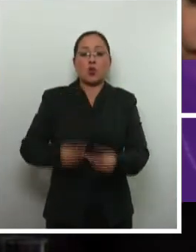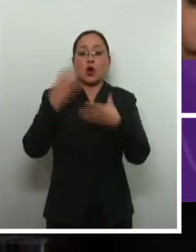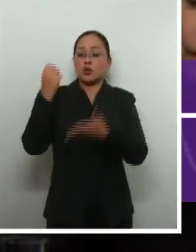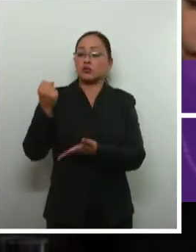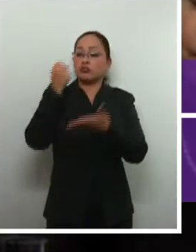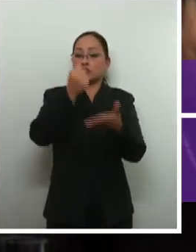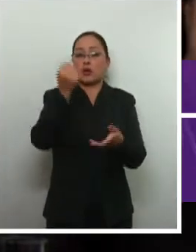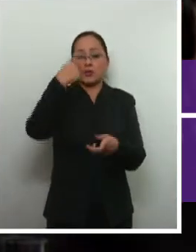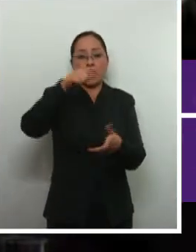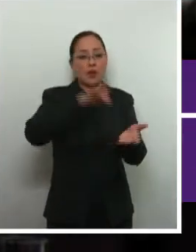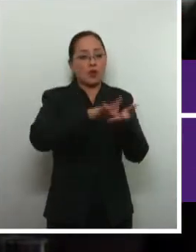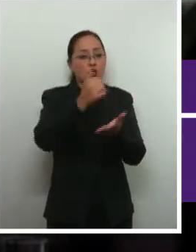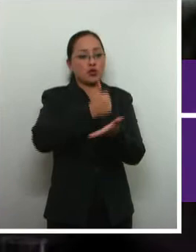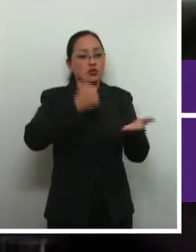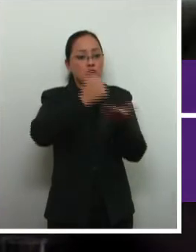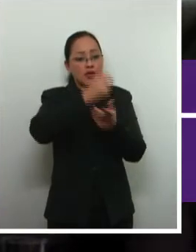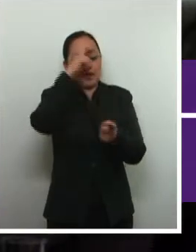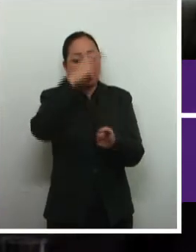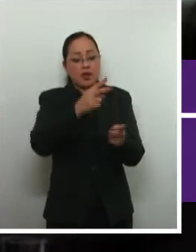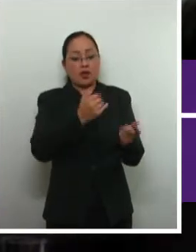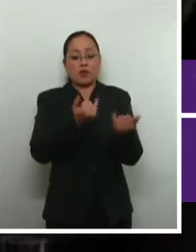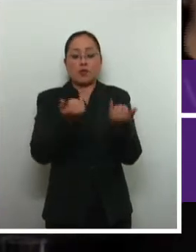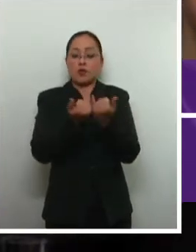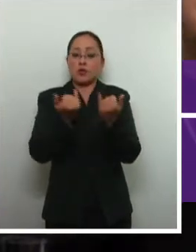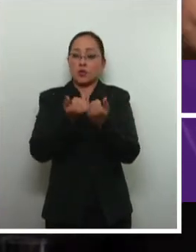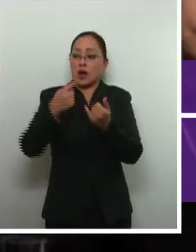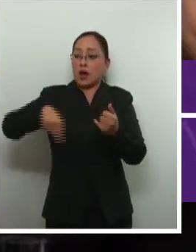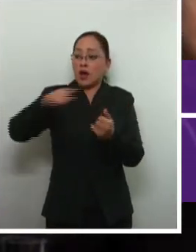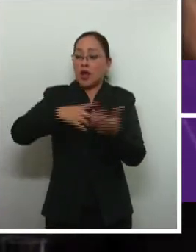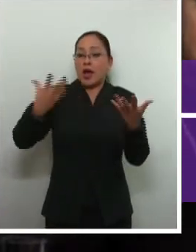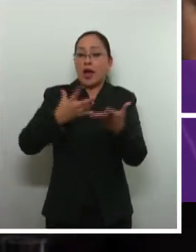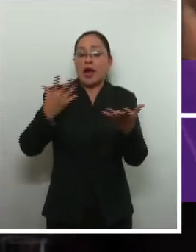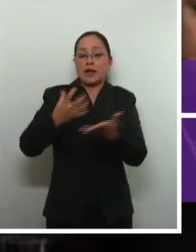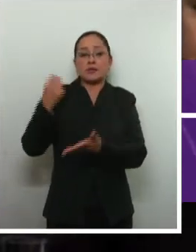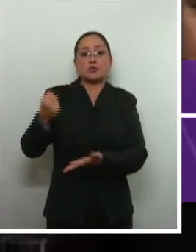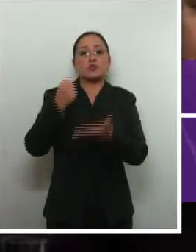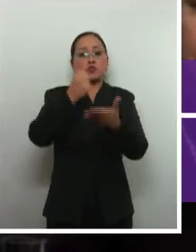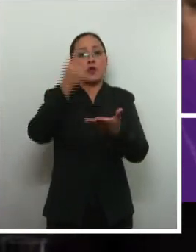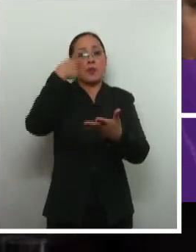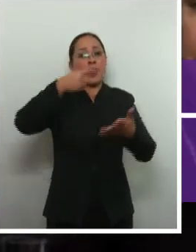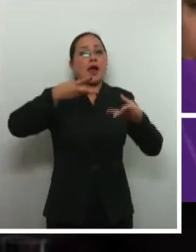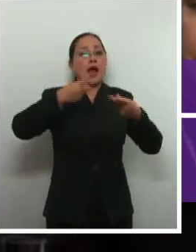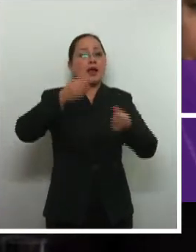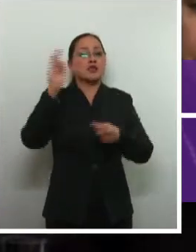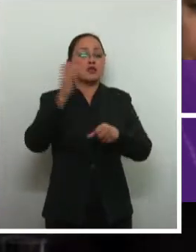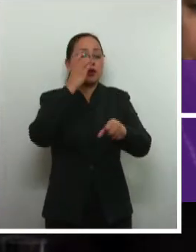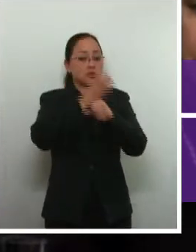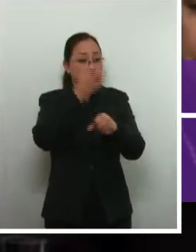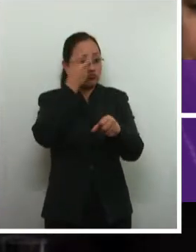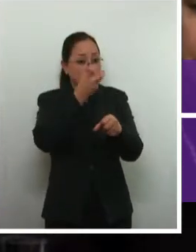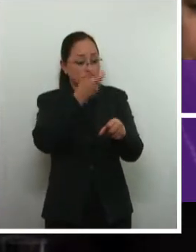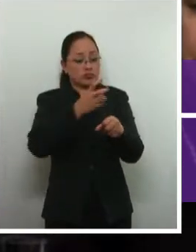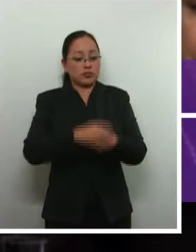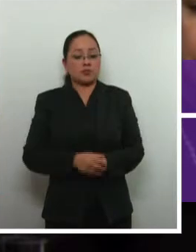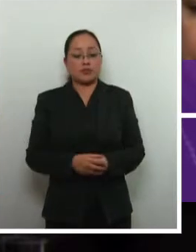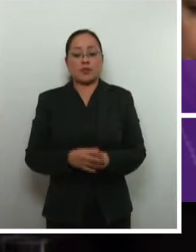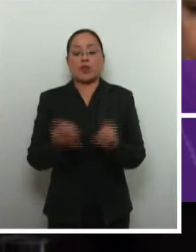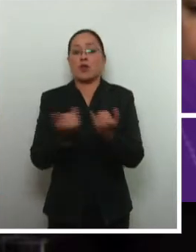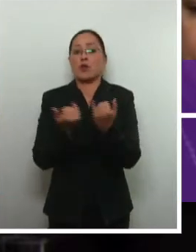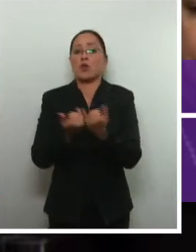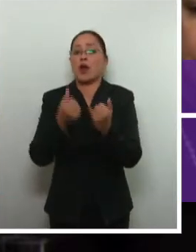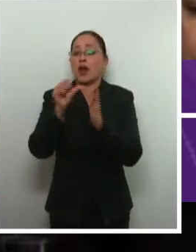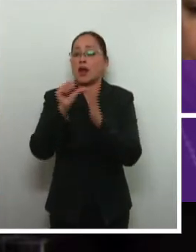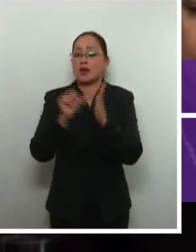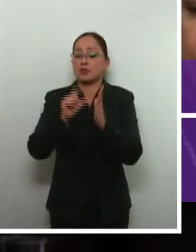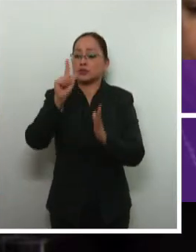para apoyar a la Ciudad de México al dictaminar el proyecto de presupuesto de egresos de la Federación. Lo mismo ocurre con el